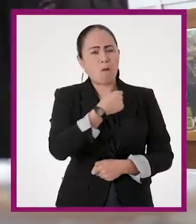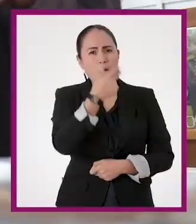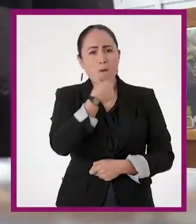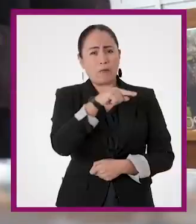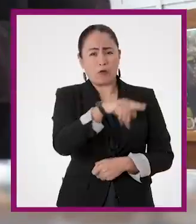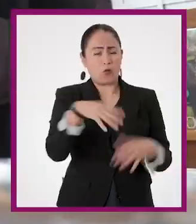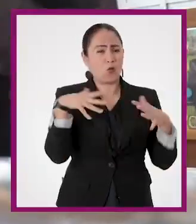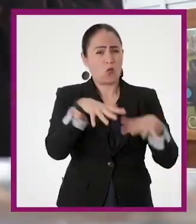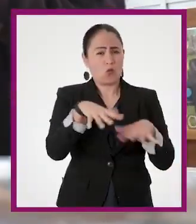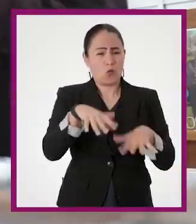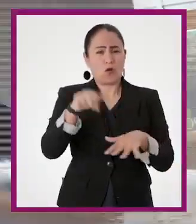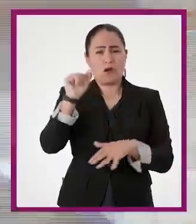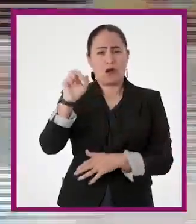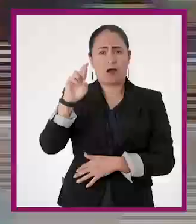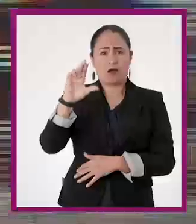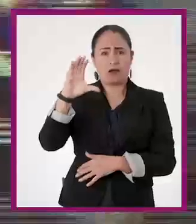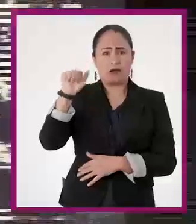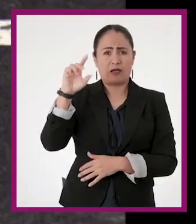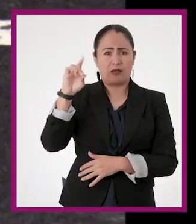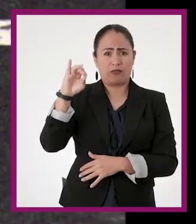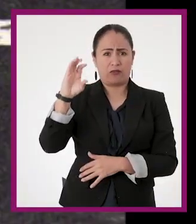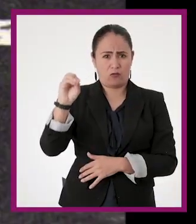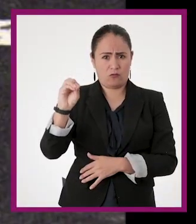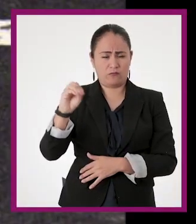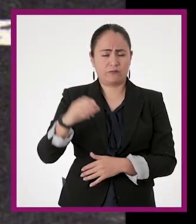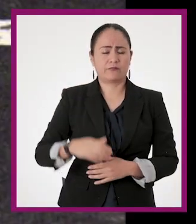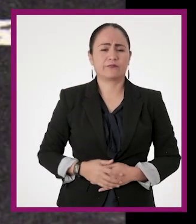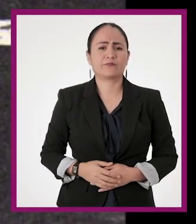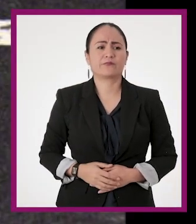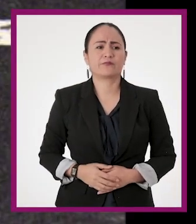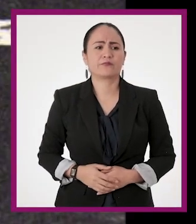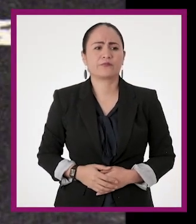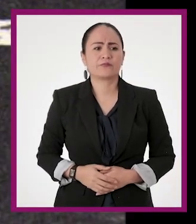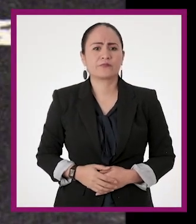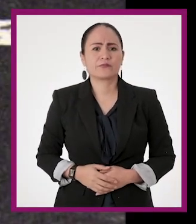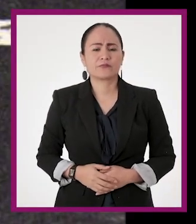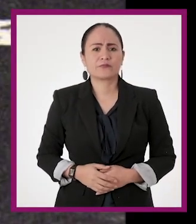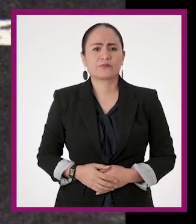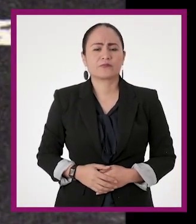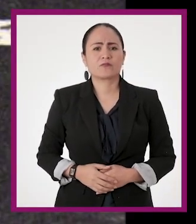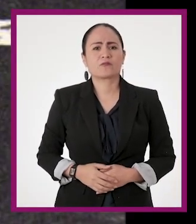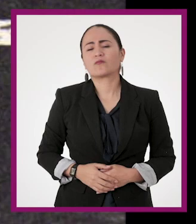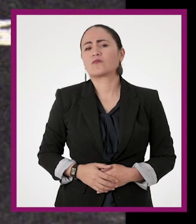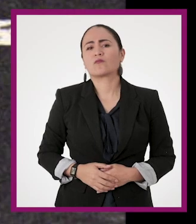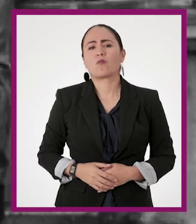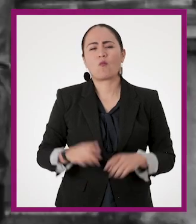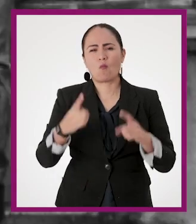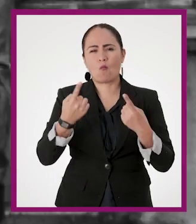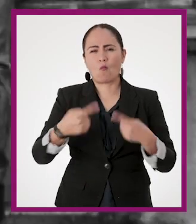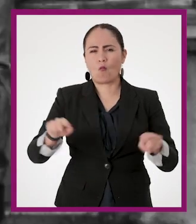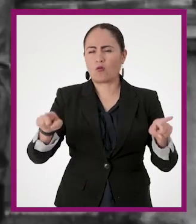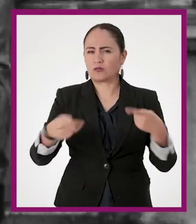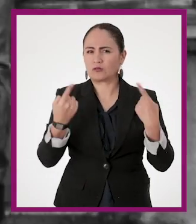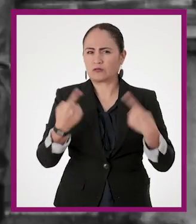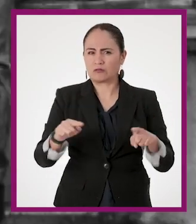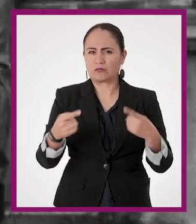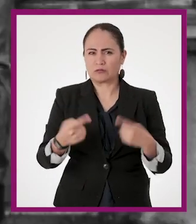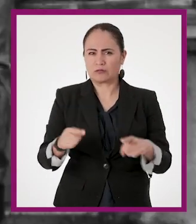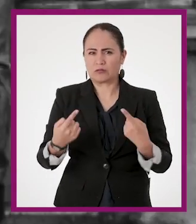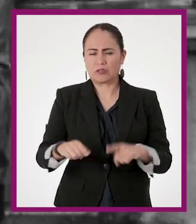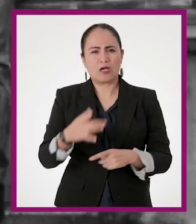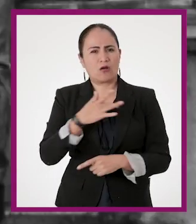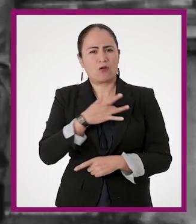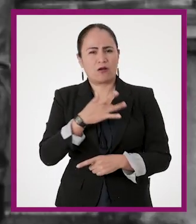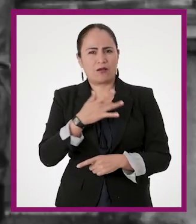gran maestro de maestros Arcadio Hidalgo. Yo me llamo Arcadio Hidalgo, soy de nación campesino, que me trova un